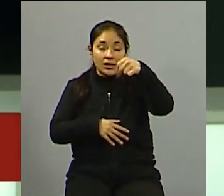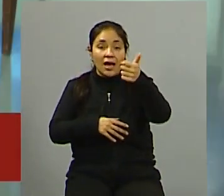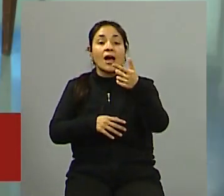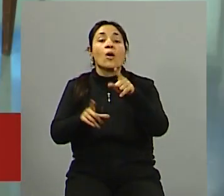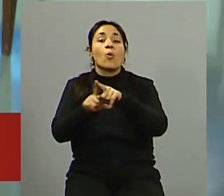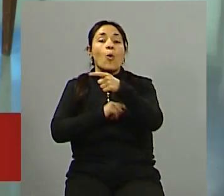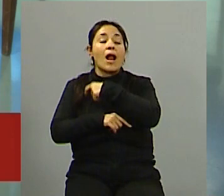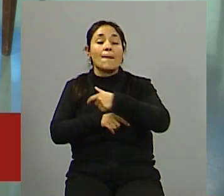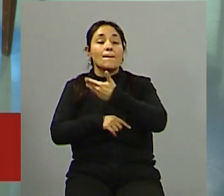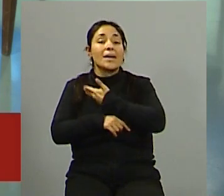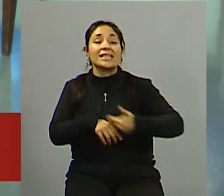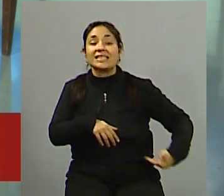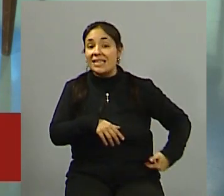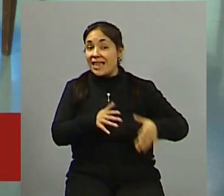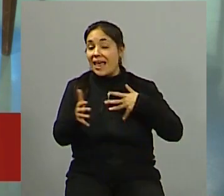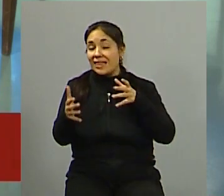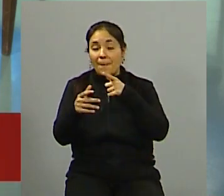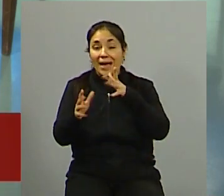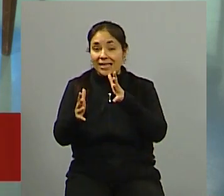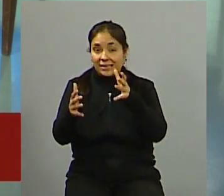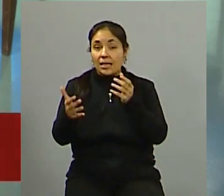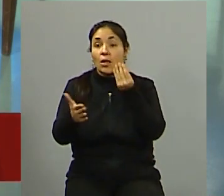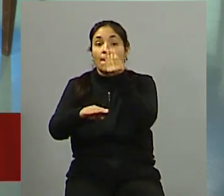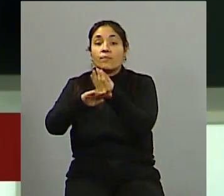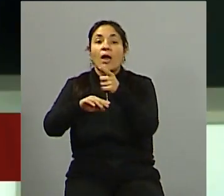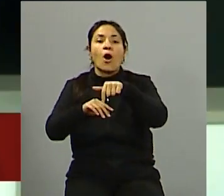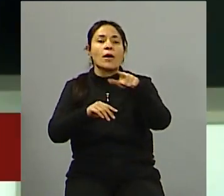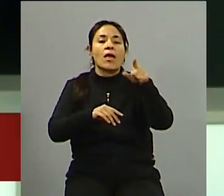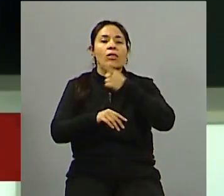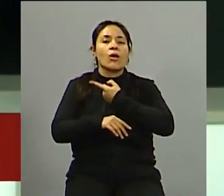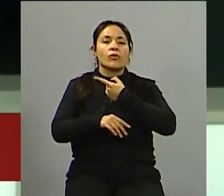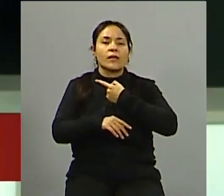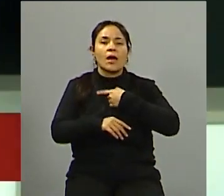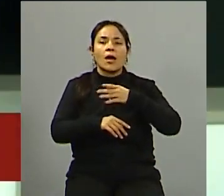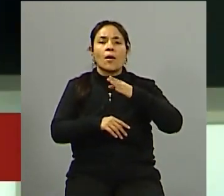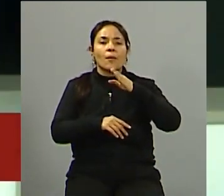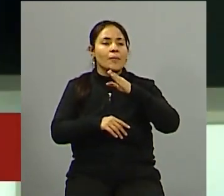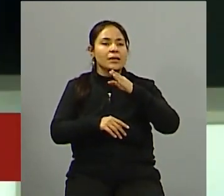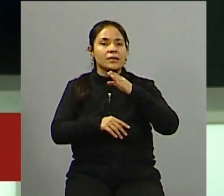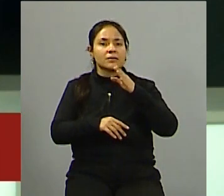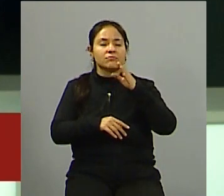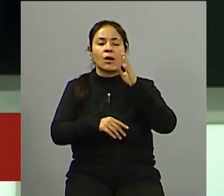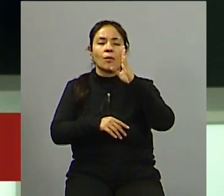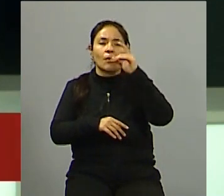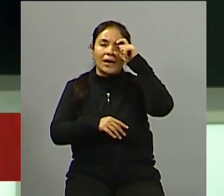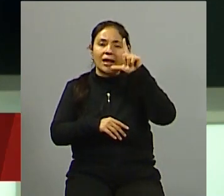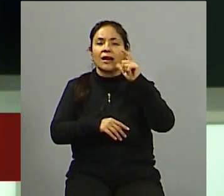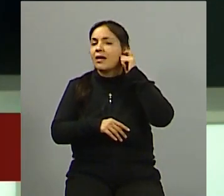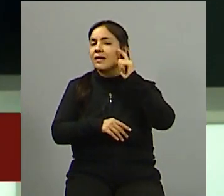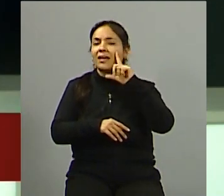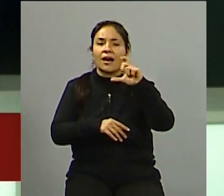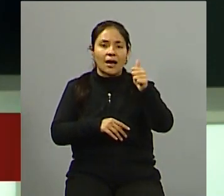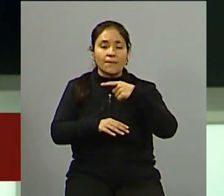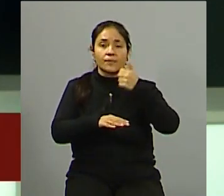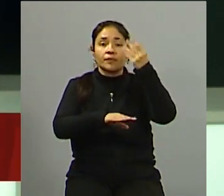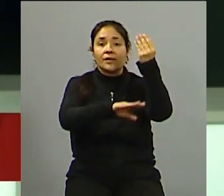de la región autonómica, y que en este momento se encuentra en Bélgica con un proceso de extradición, si una vez que ya se lo ha pedido